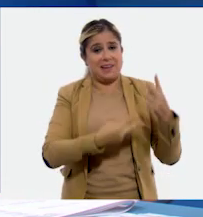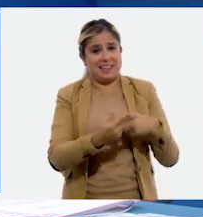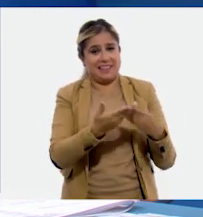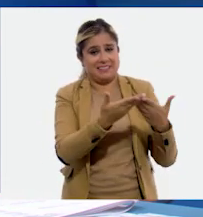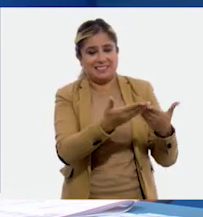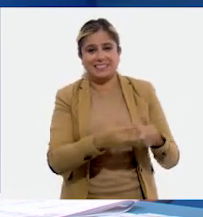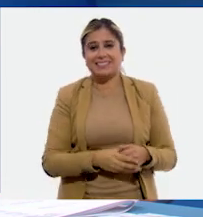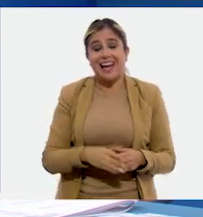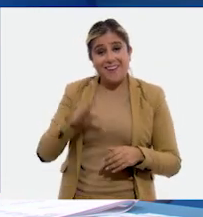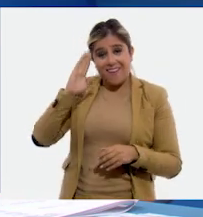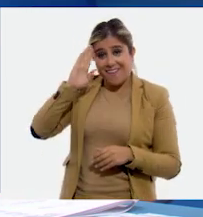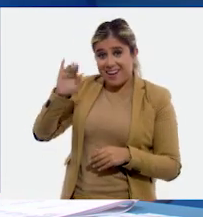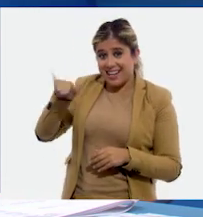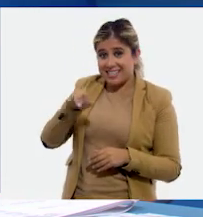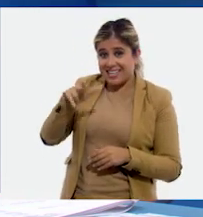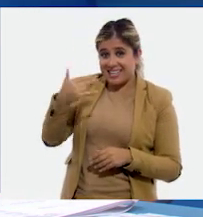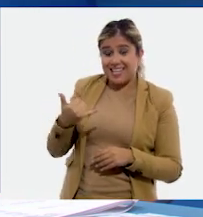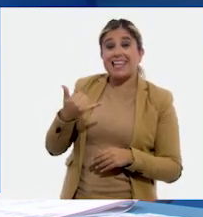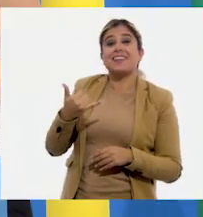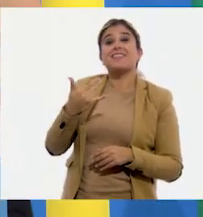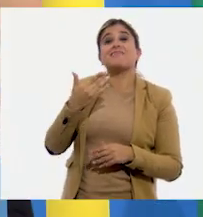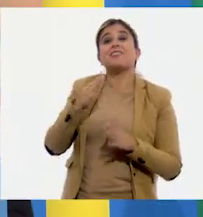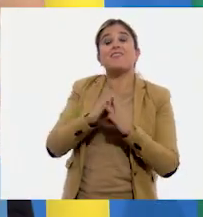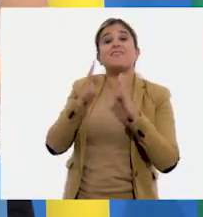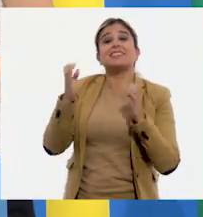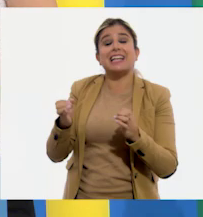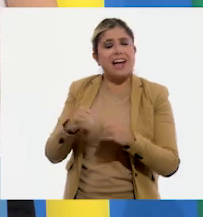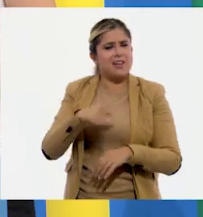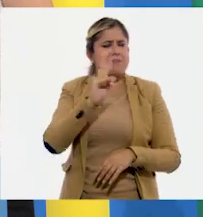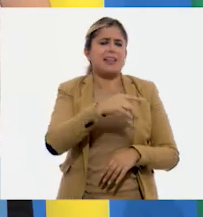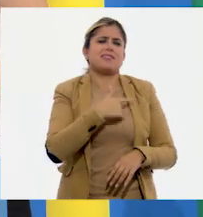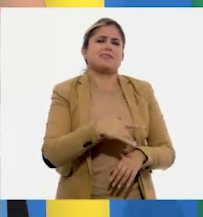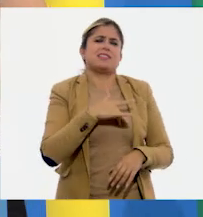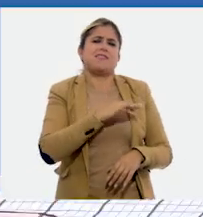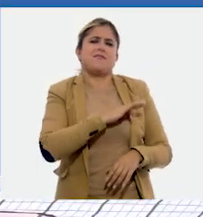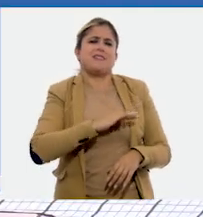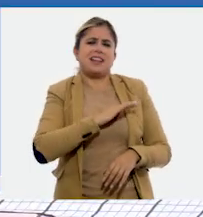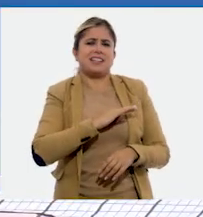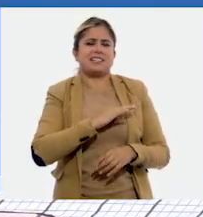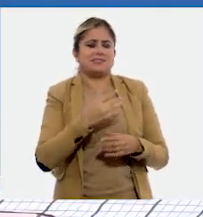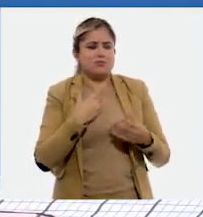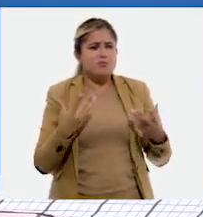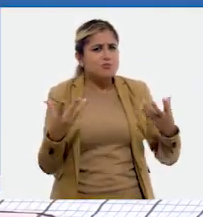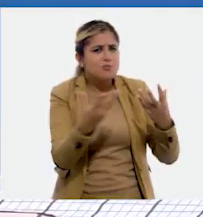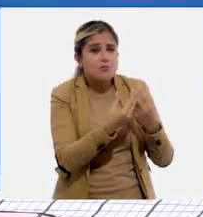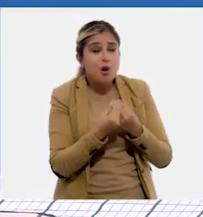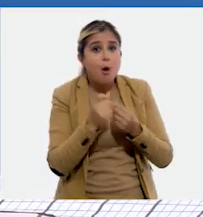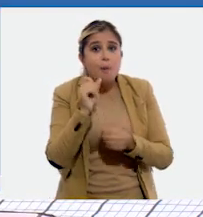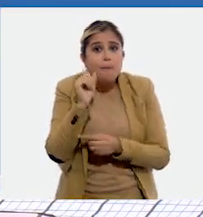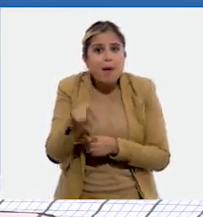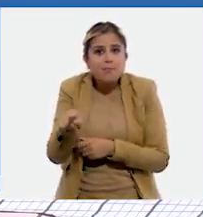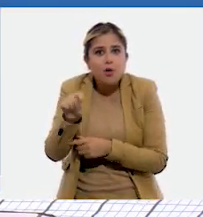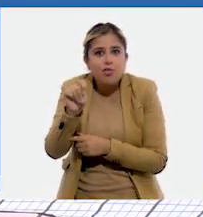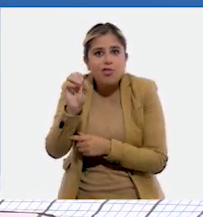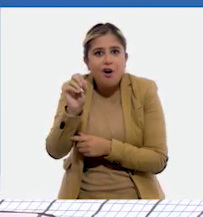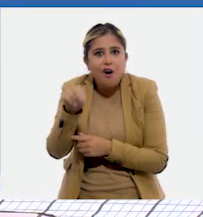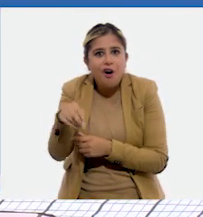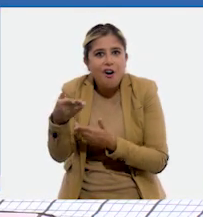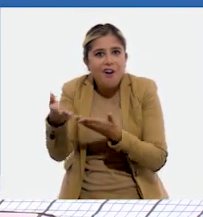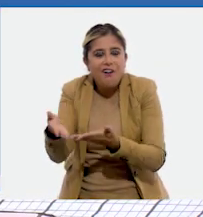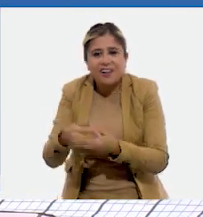Hola Jenny, ¿cómo estás? Feliz de que nos acompañes el día de hoy junto con Ton. ¡Hola Jenny! ¡Hola maestra! ¡Hola